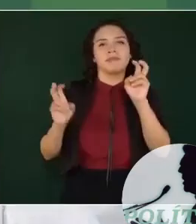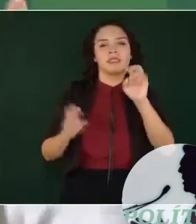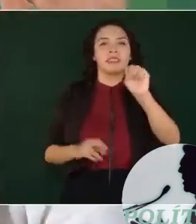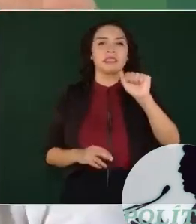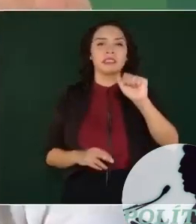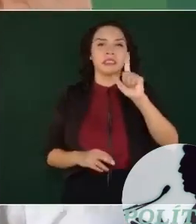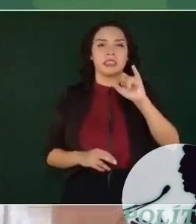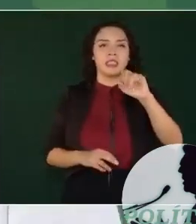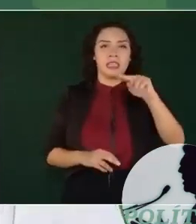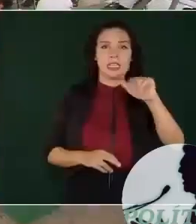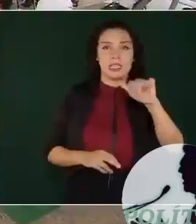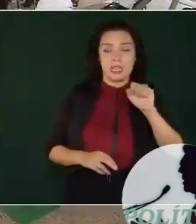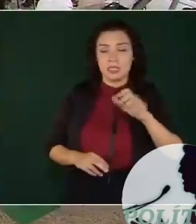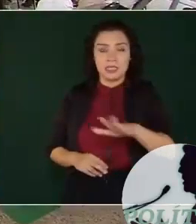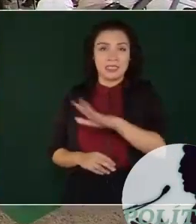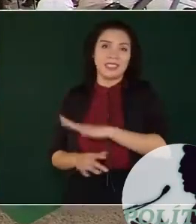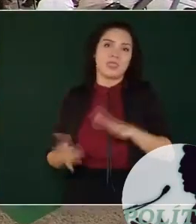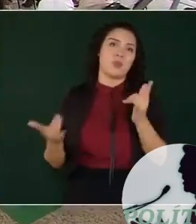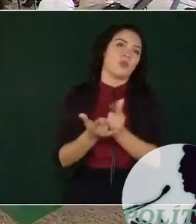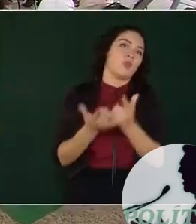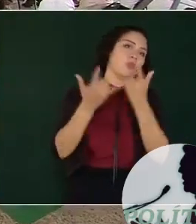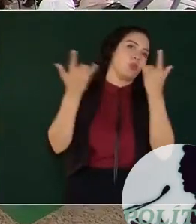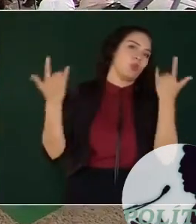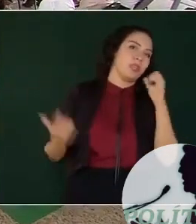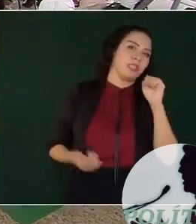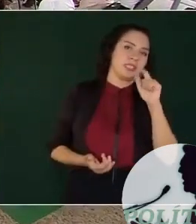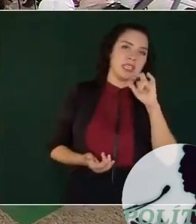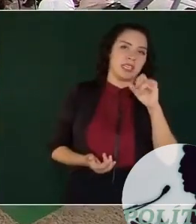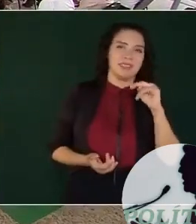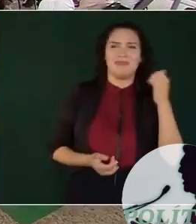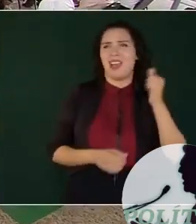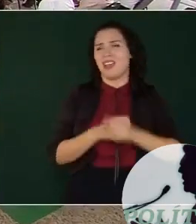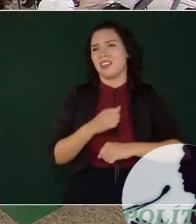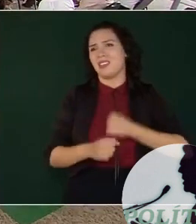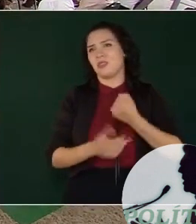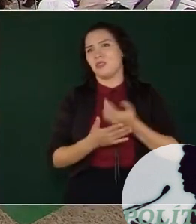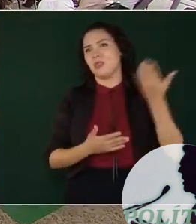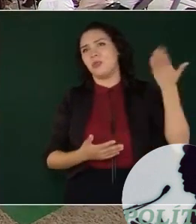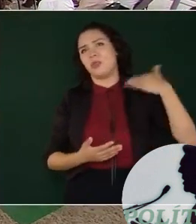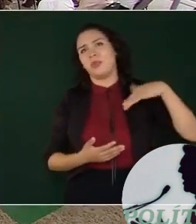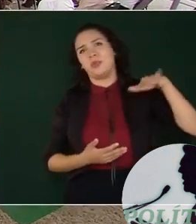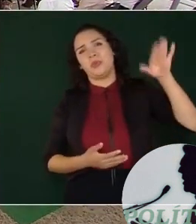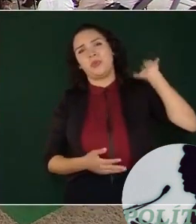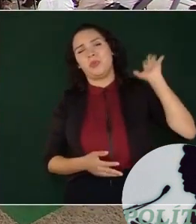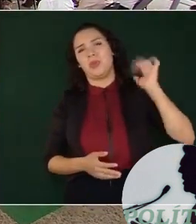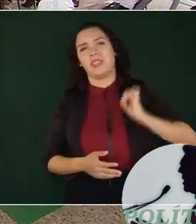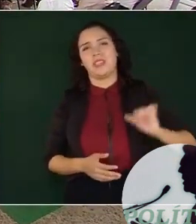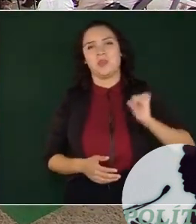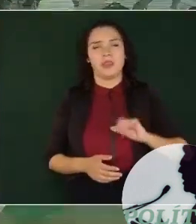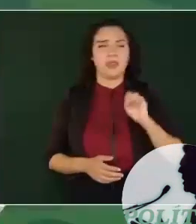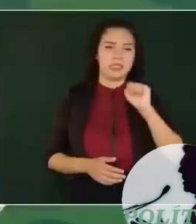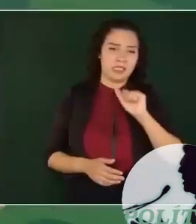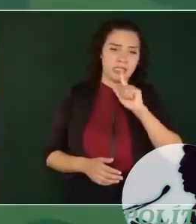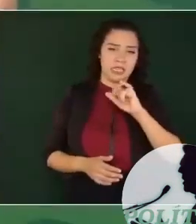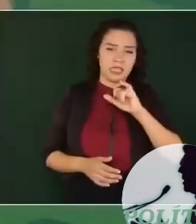que tienen una vocación histórica de la época de los huastecos, que están ahí estas salinas